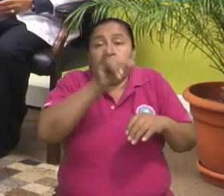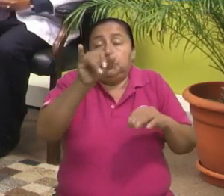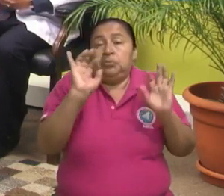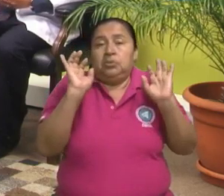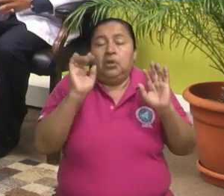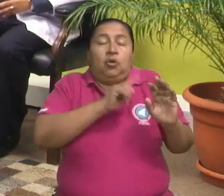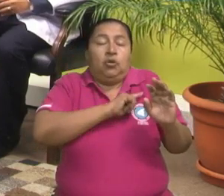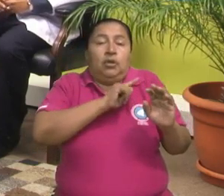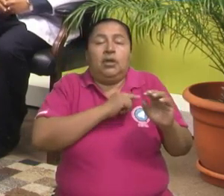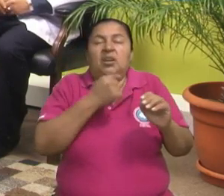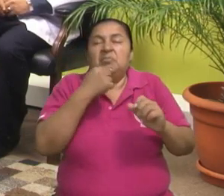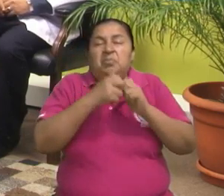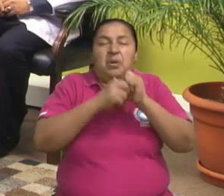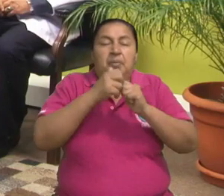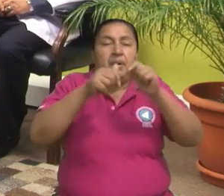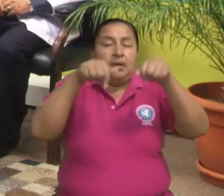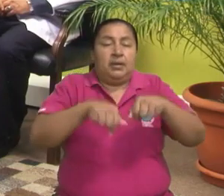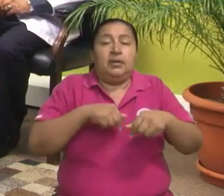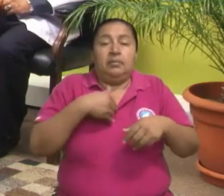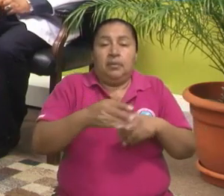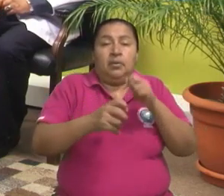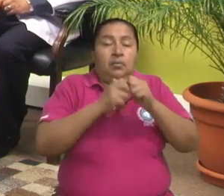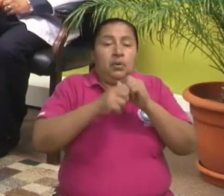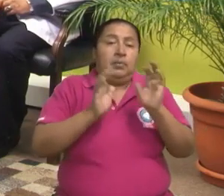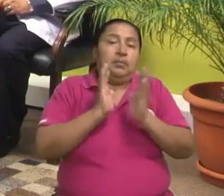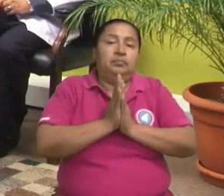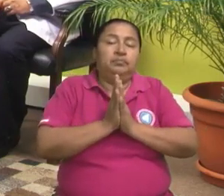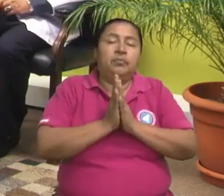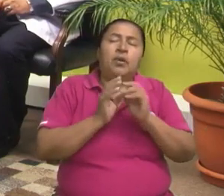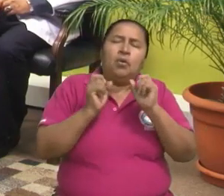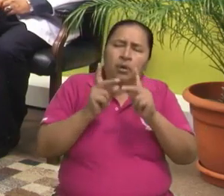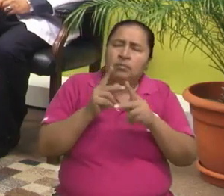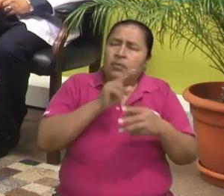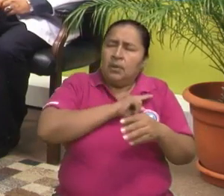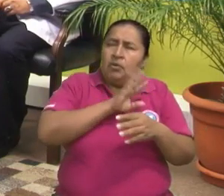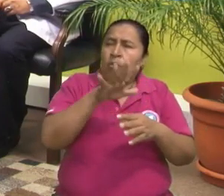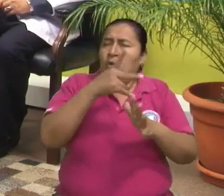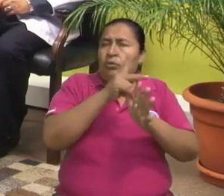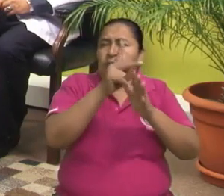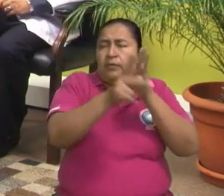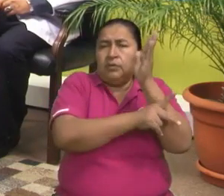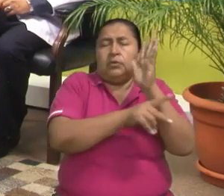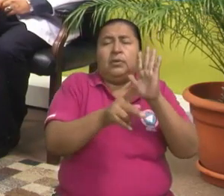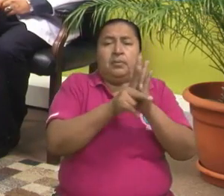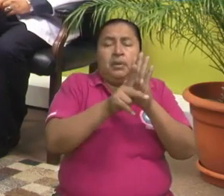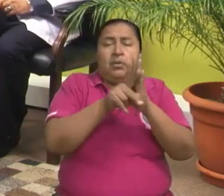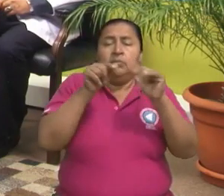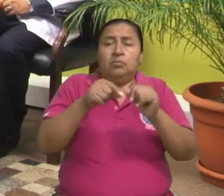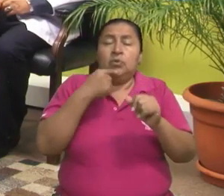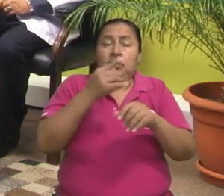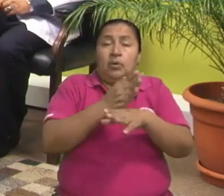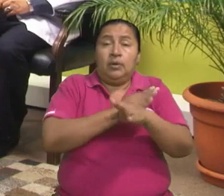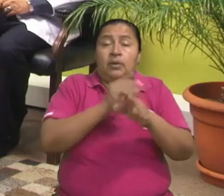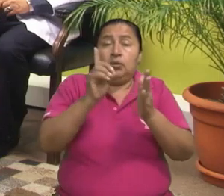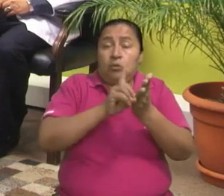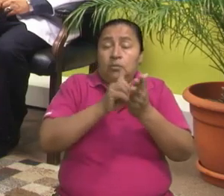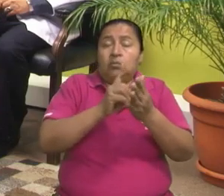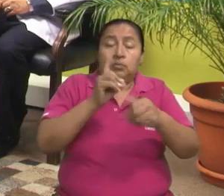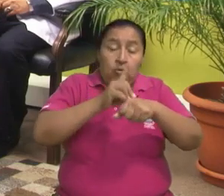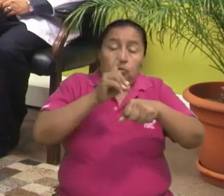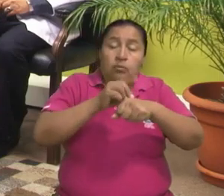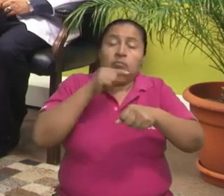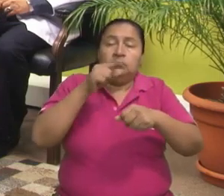no tenga complicaciones durante el día hay otros factores de riesgo aparte de las que le he mencionado por como estar